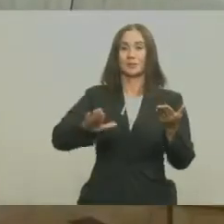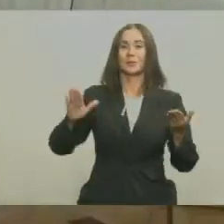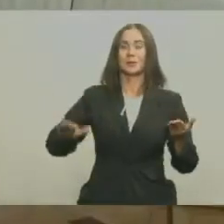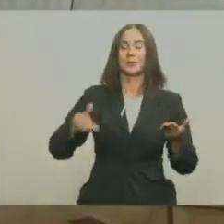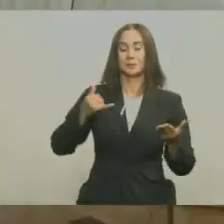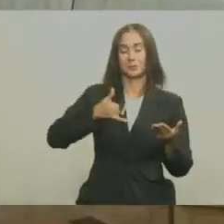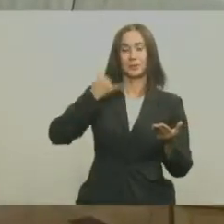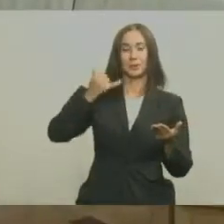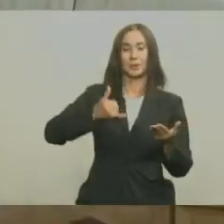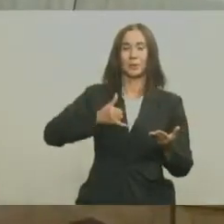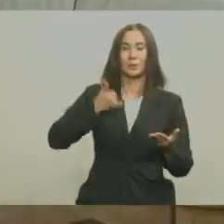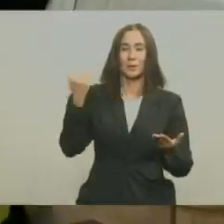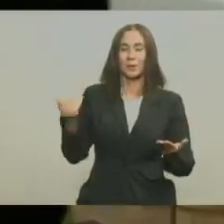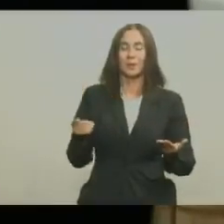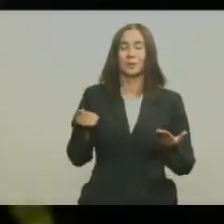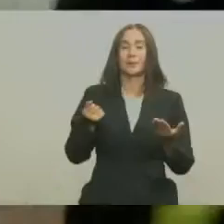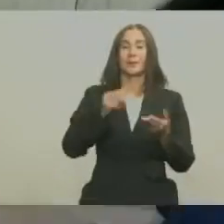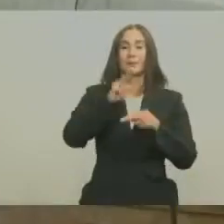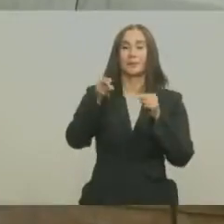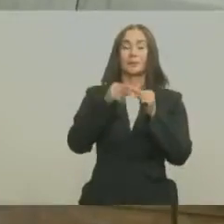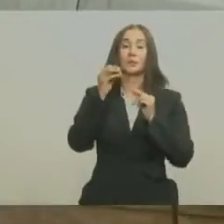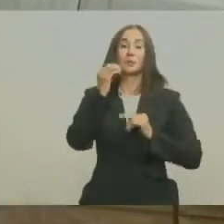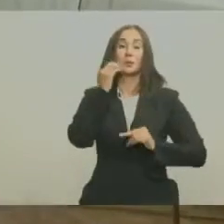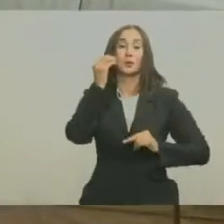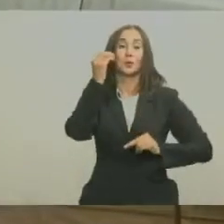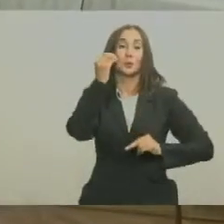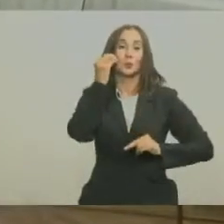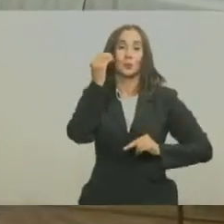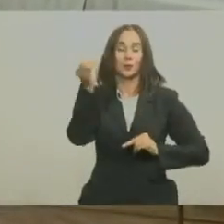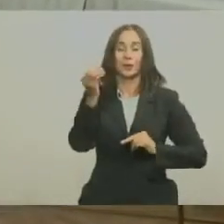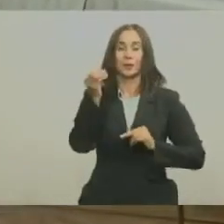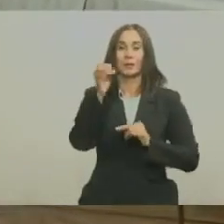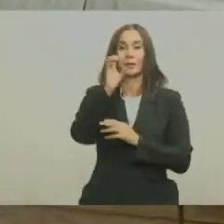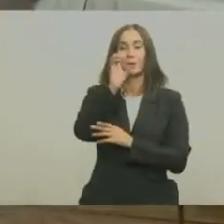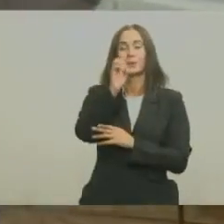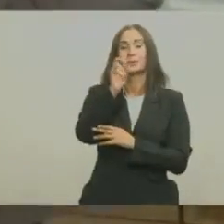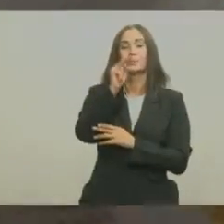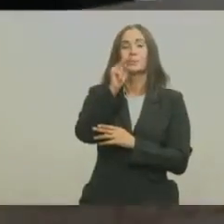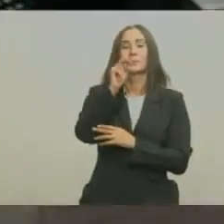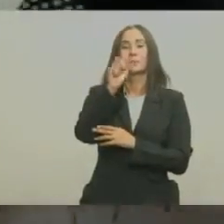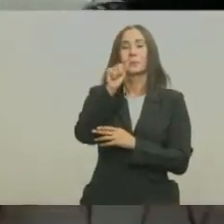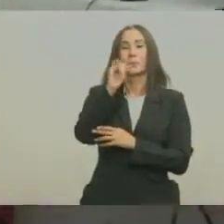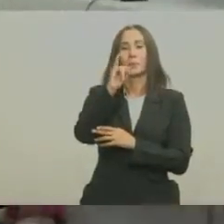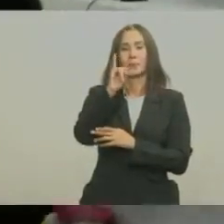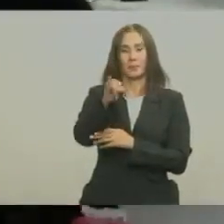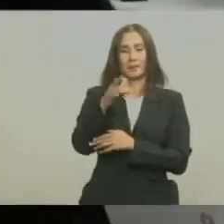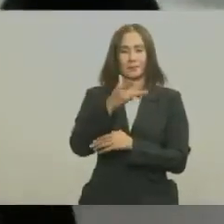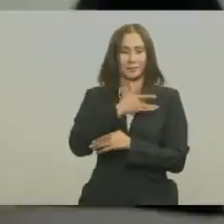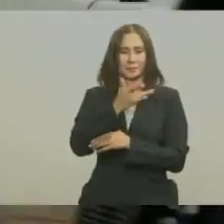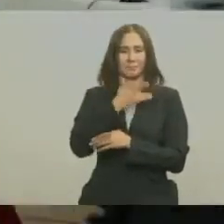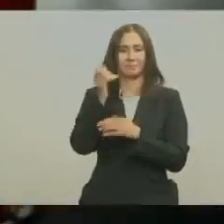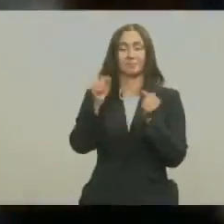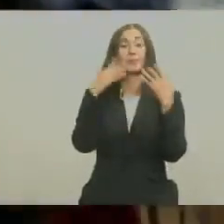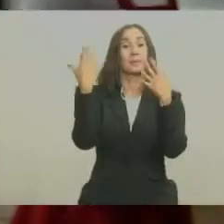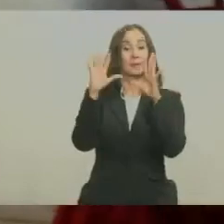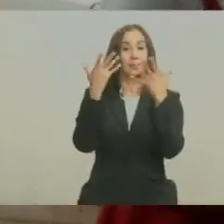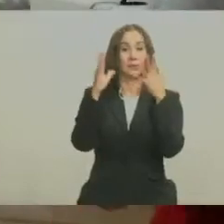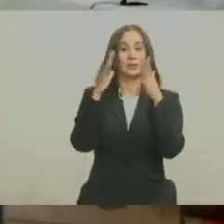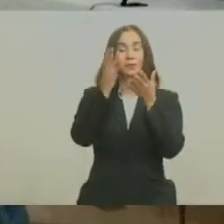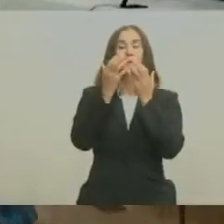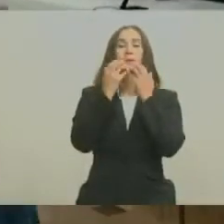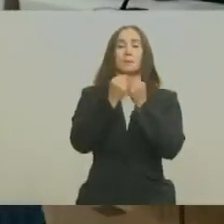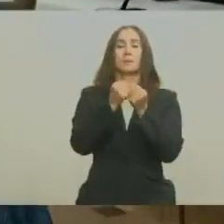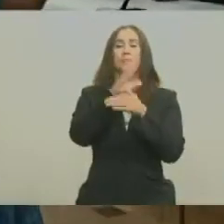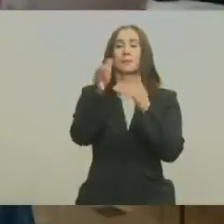niñas y adolescentes de nuestros hogares de paso del CONANI. Que se sienta ese aplauso y vamos a pedir a